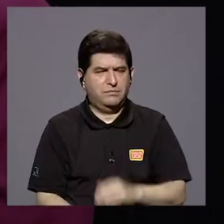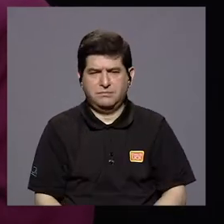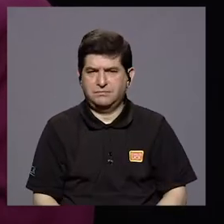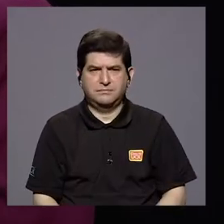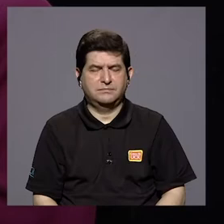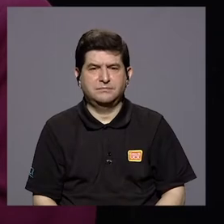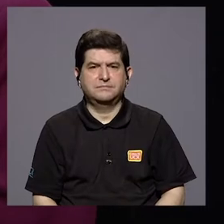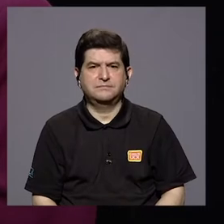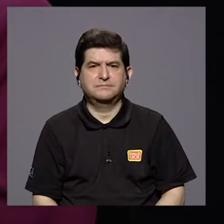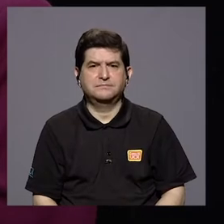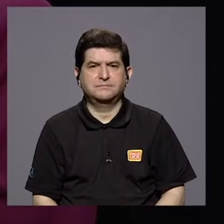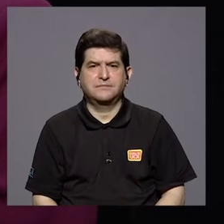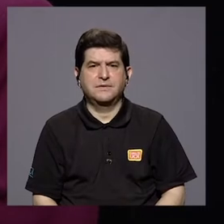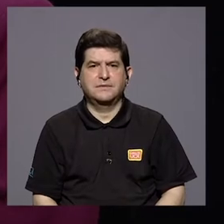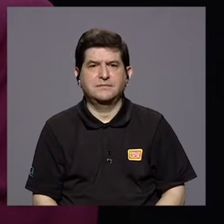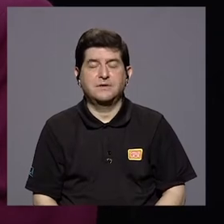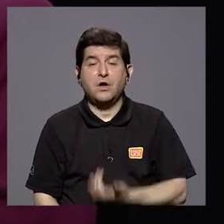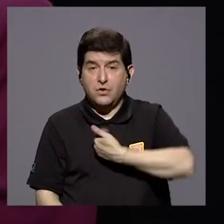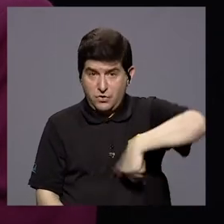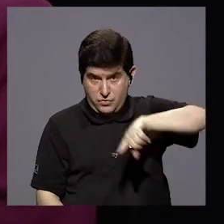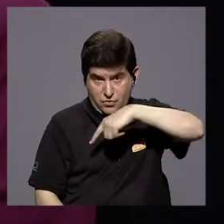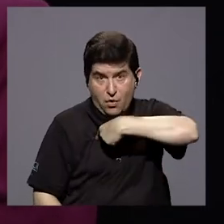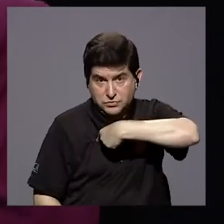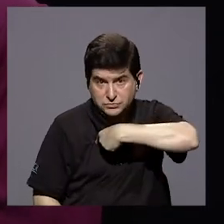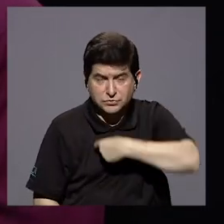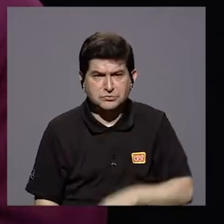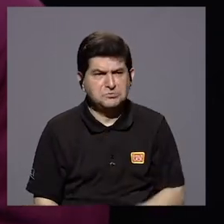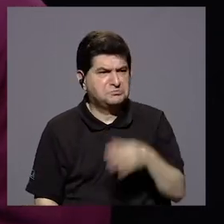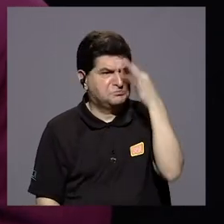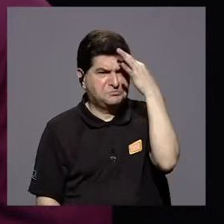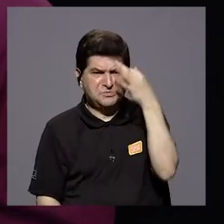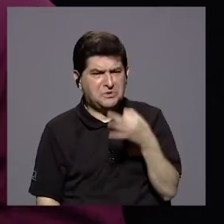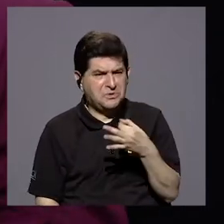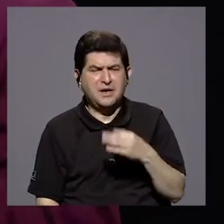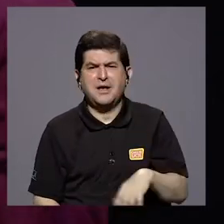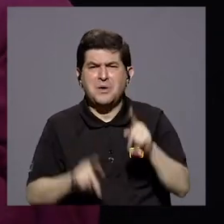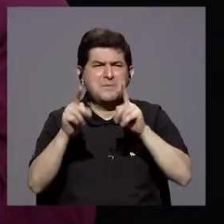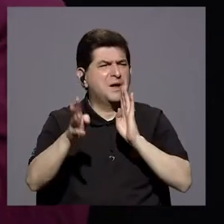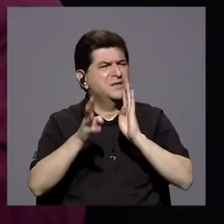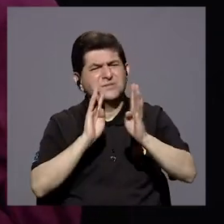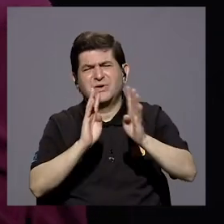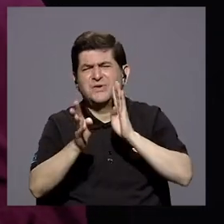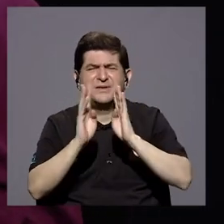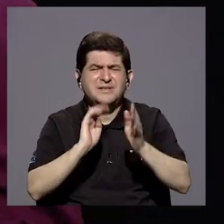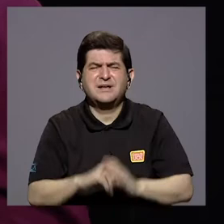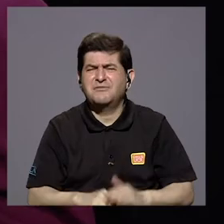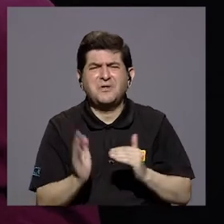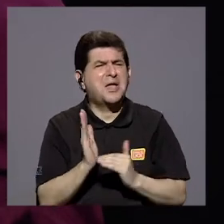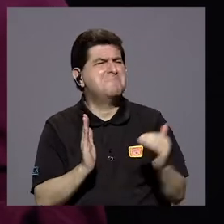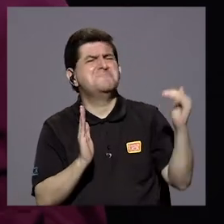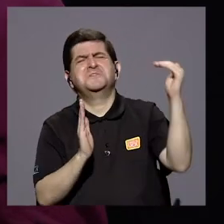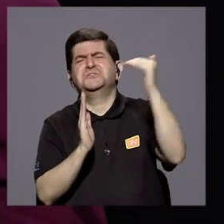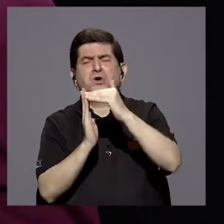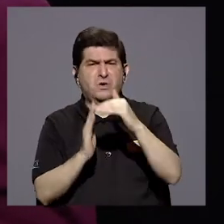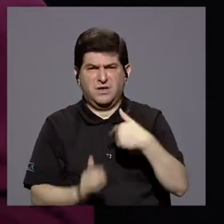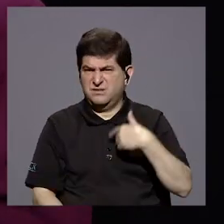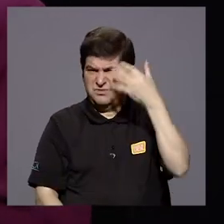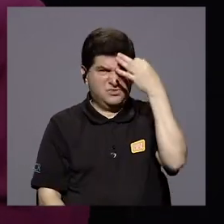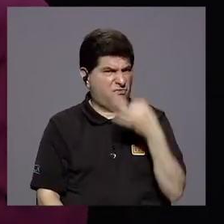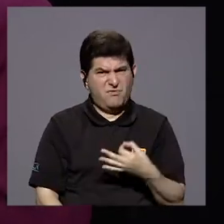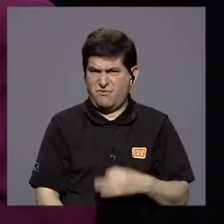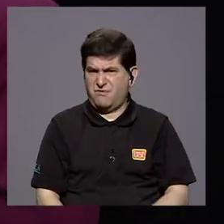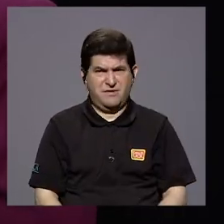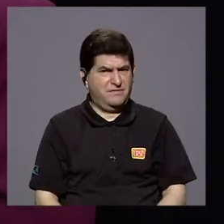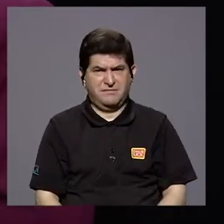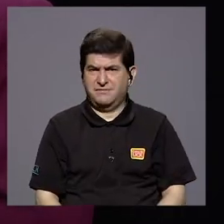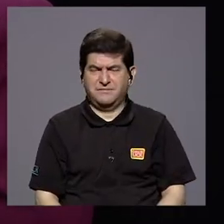inclusive... nosotros no creo que sea, la gente habló de muchos millones, y yo no creo ni siquiera que sea